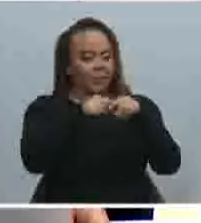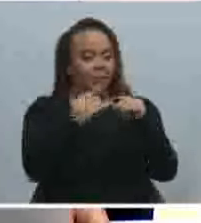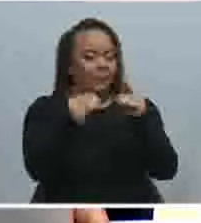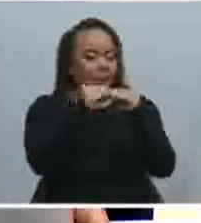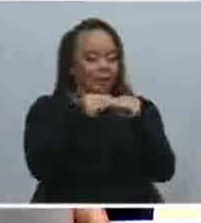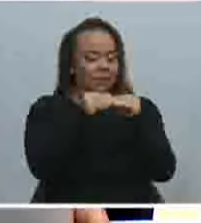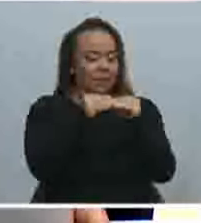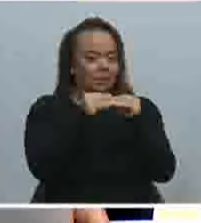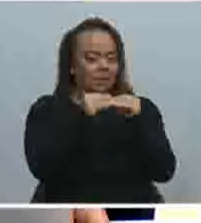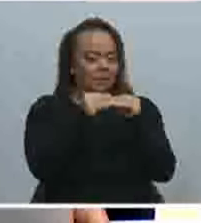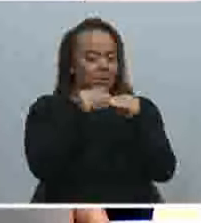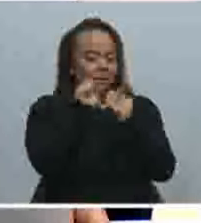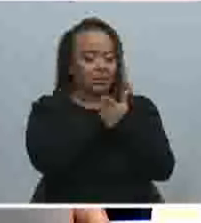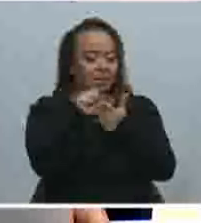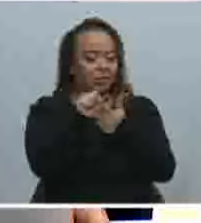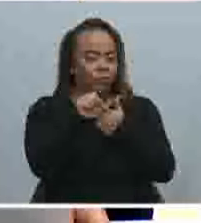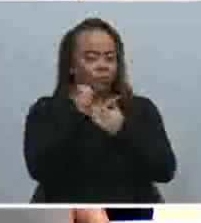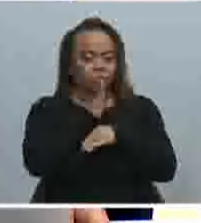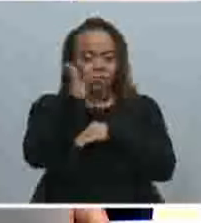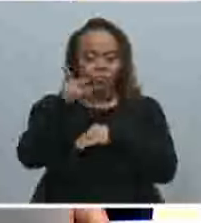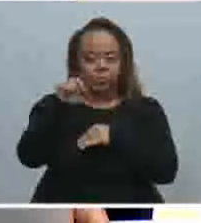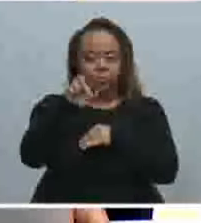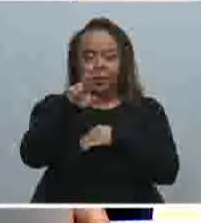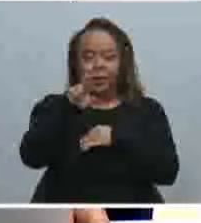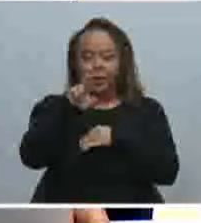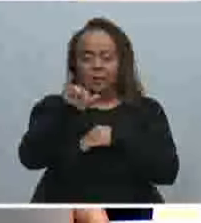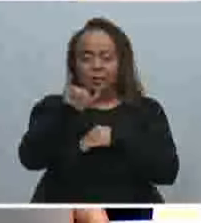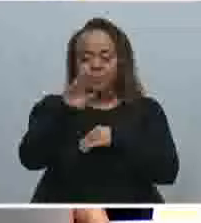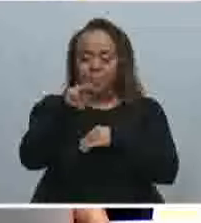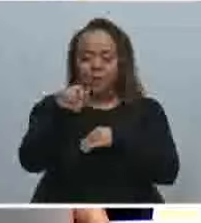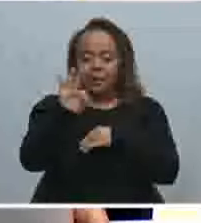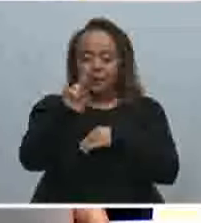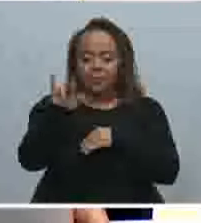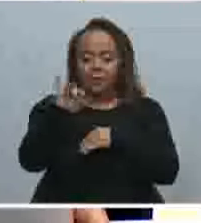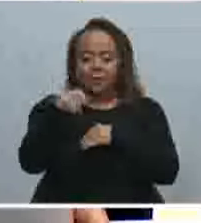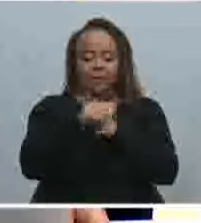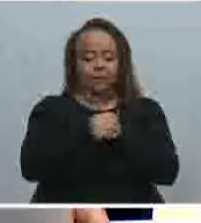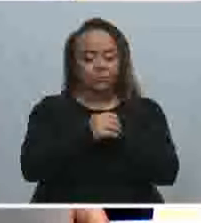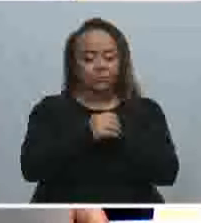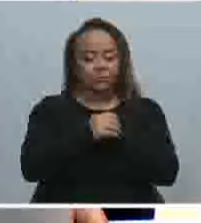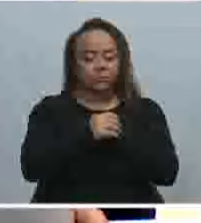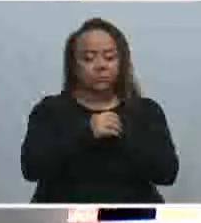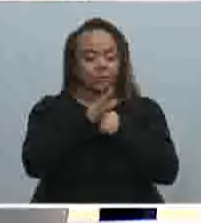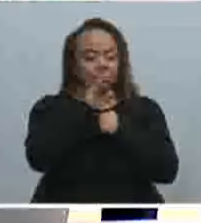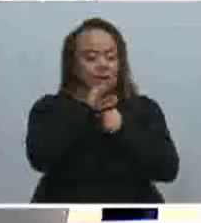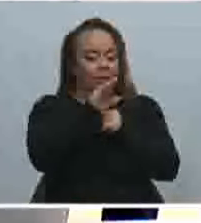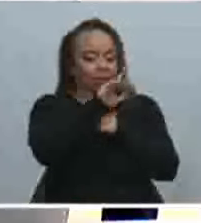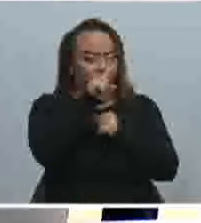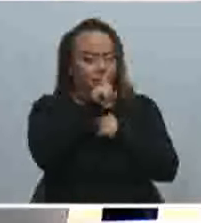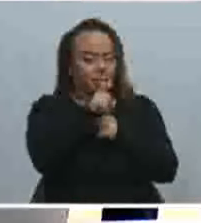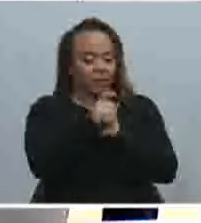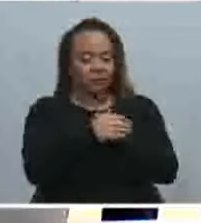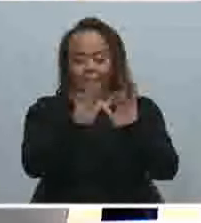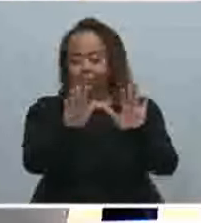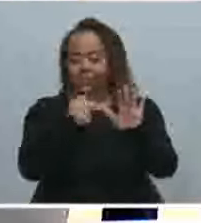más que Santos de estarle en matarrita no es como un es como un llanero